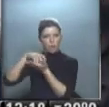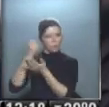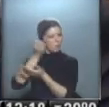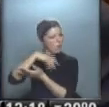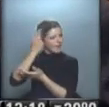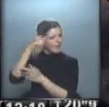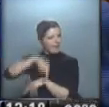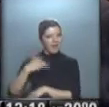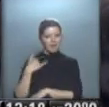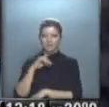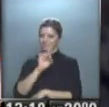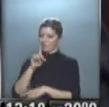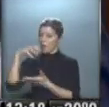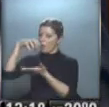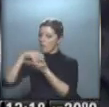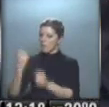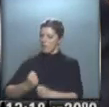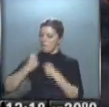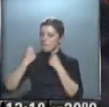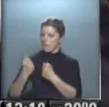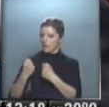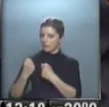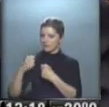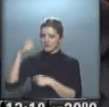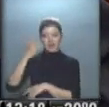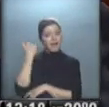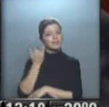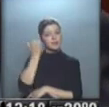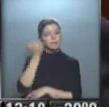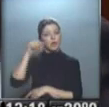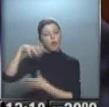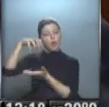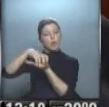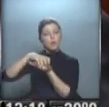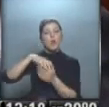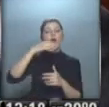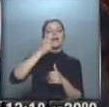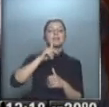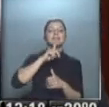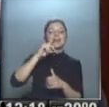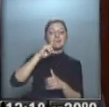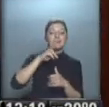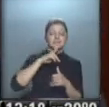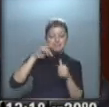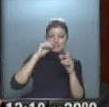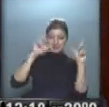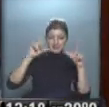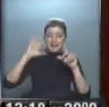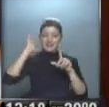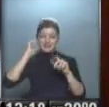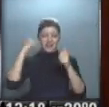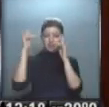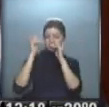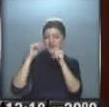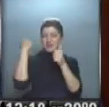Argentina, es un grupo muy poderoso, se ha explicado acá, es un grupo que tiene no solamente señales de TV, de radio, de cable, sino también que posee